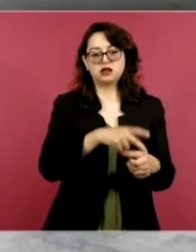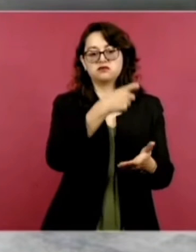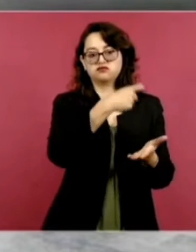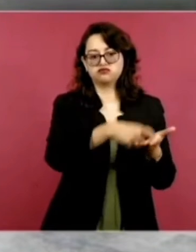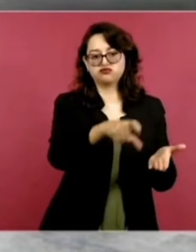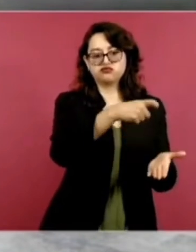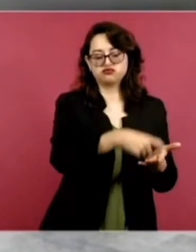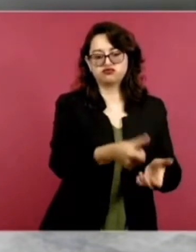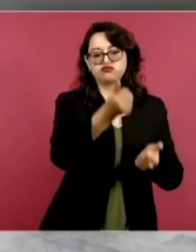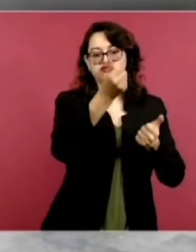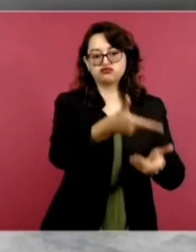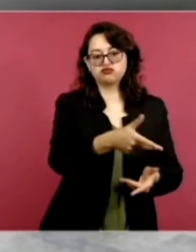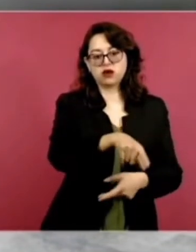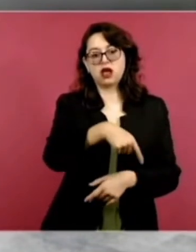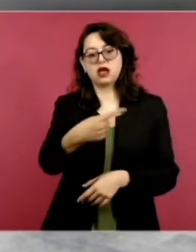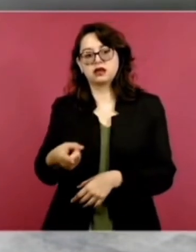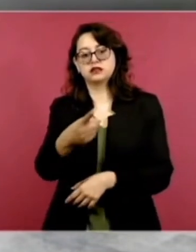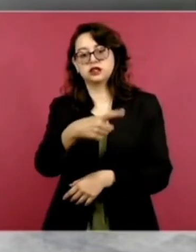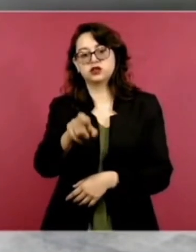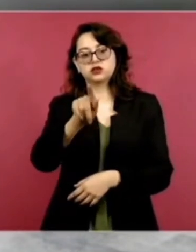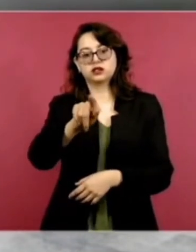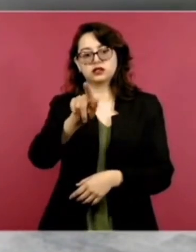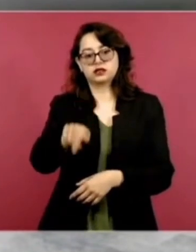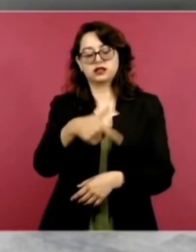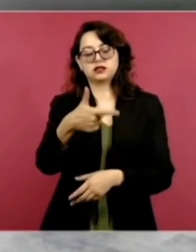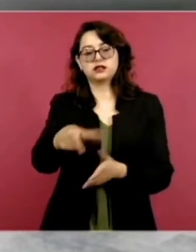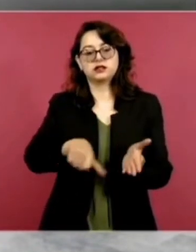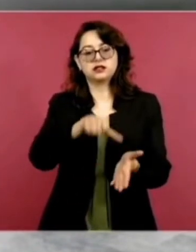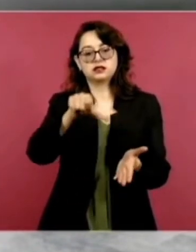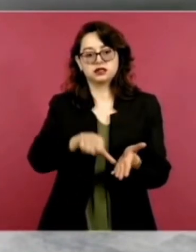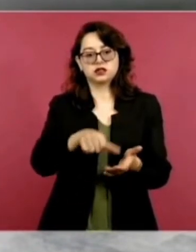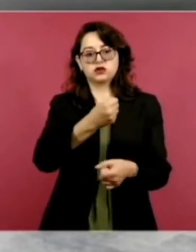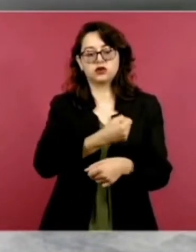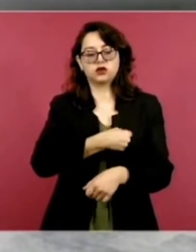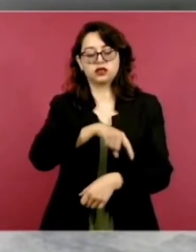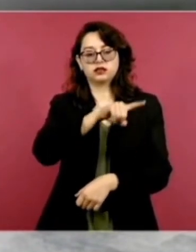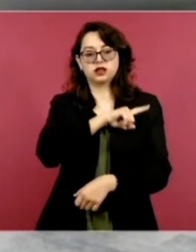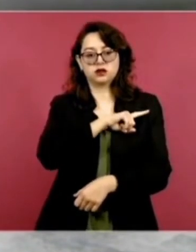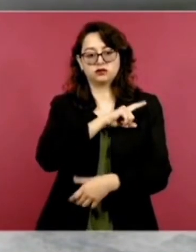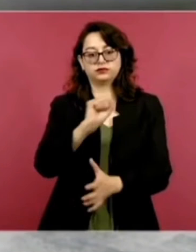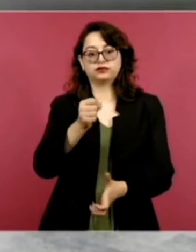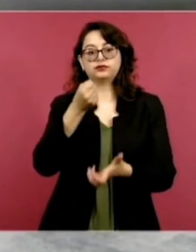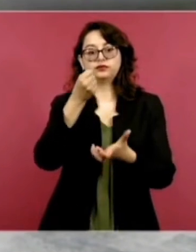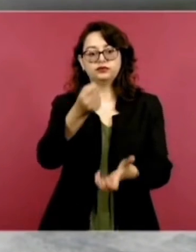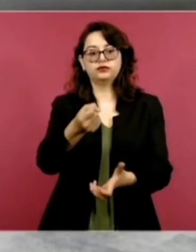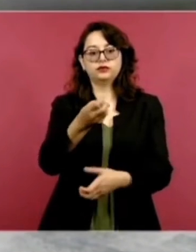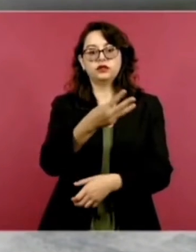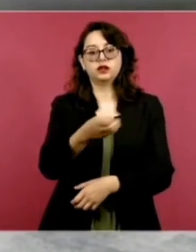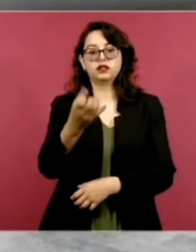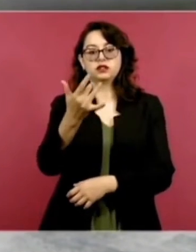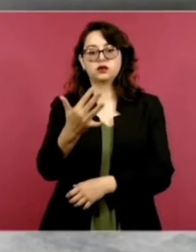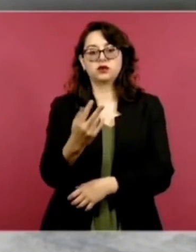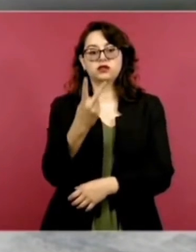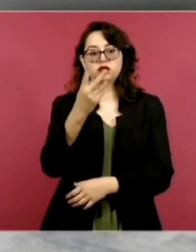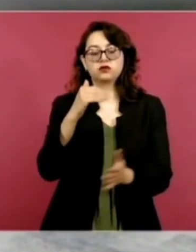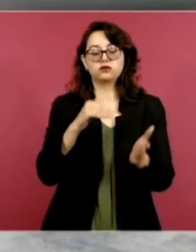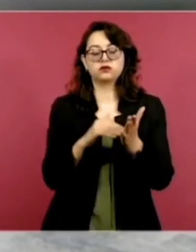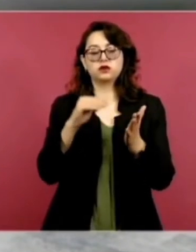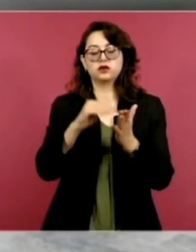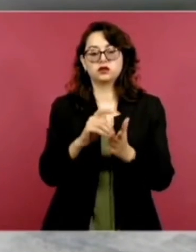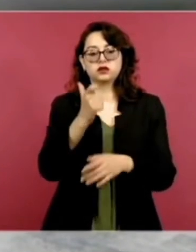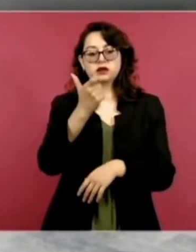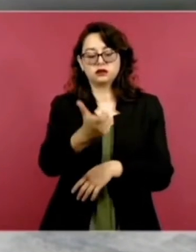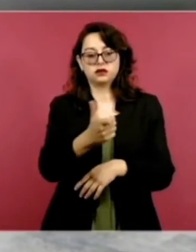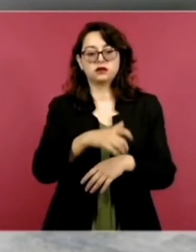centros de salud. La inversión allá en Morelos ha sido de 352 millones de pesos y se han contratado médicas y médicos